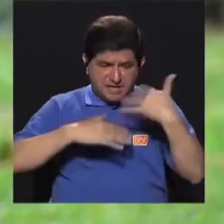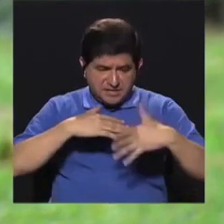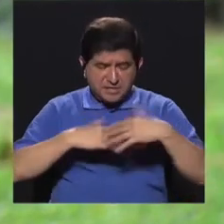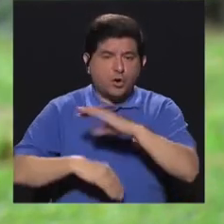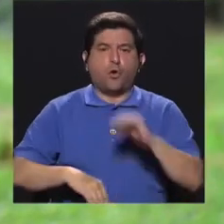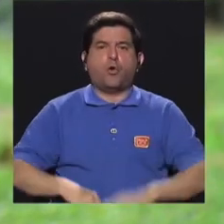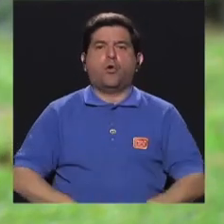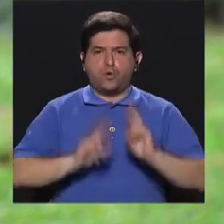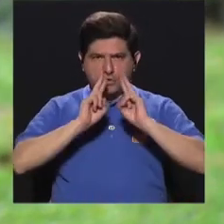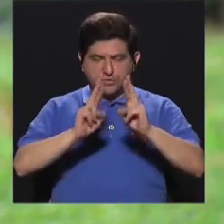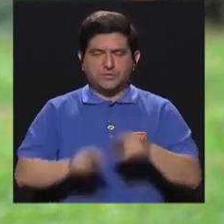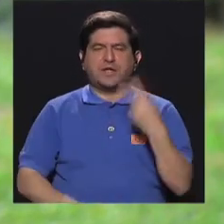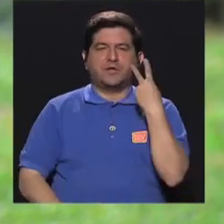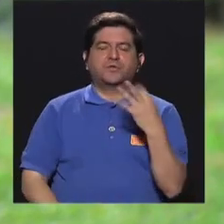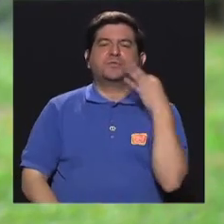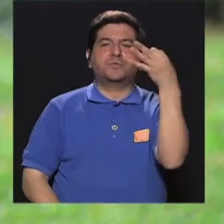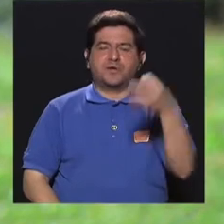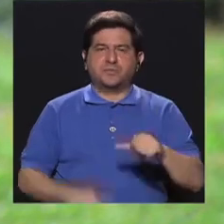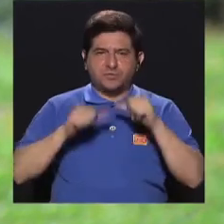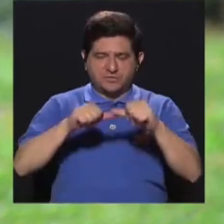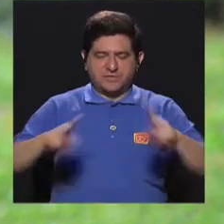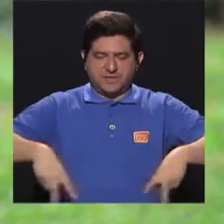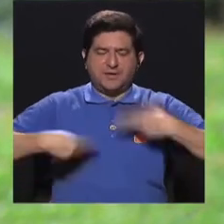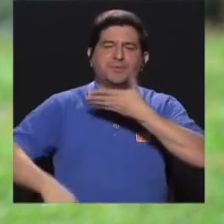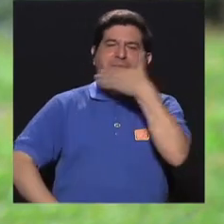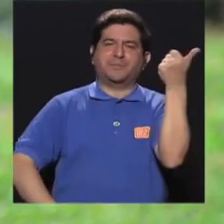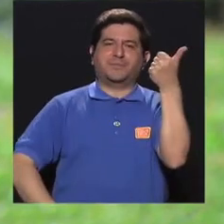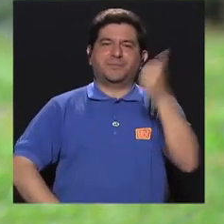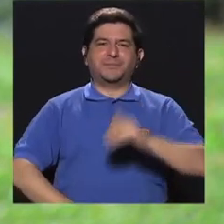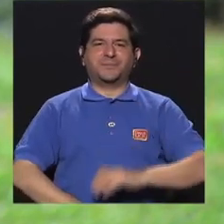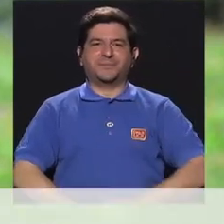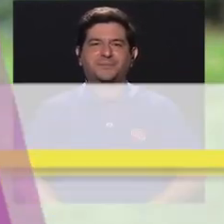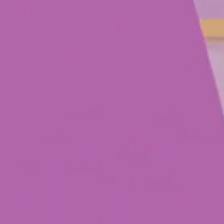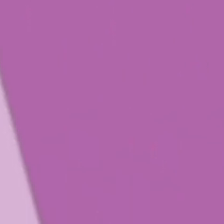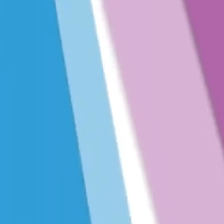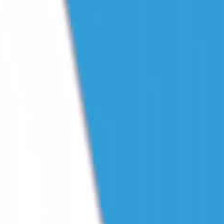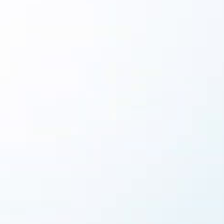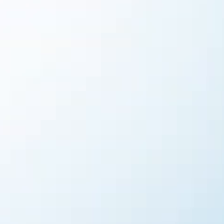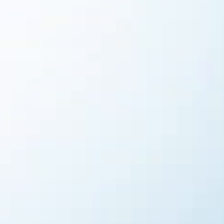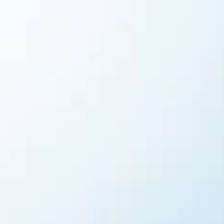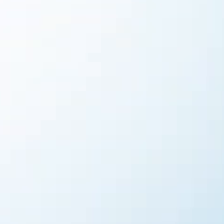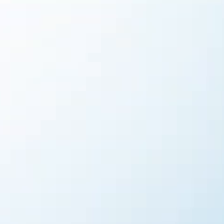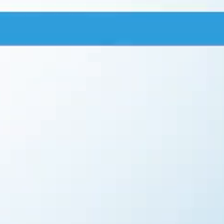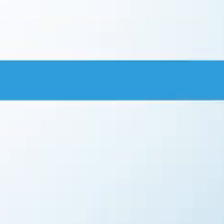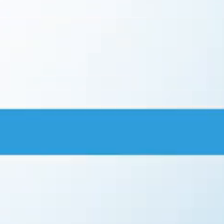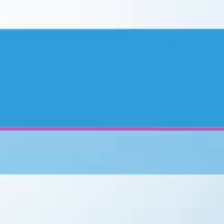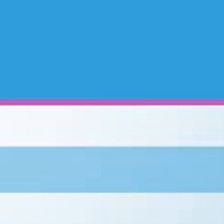circulación y nuestro rendimiento. Nos vemos en la próxima. Sigan en Vivir Mejor.